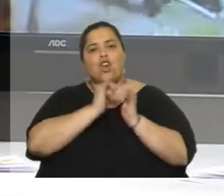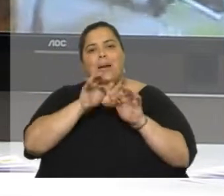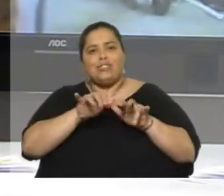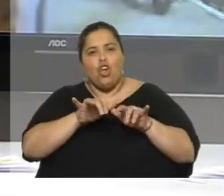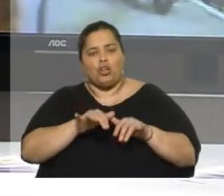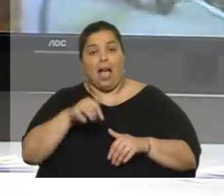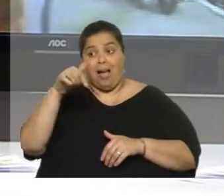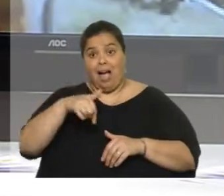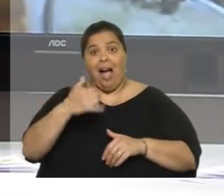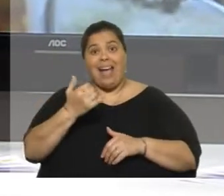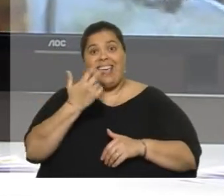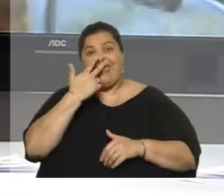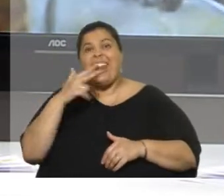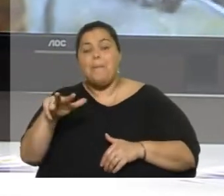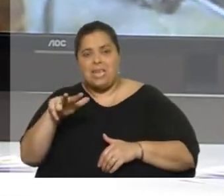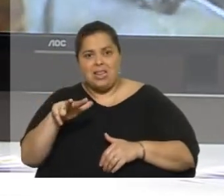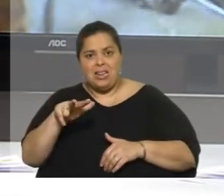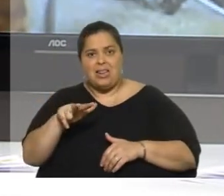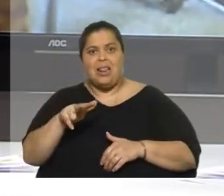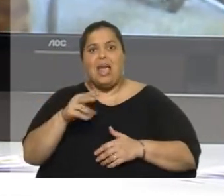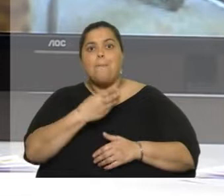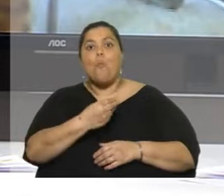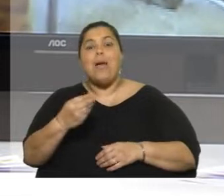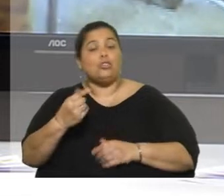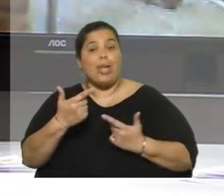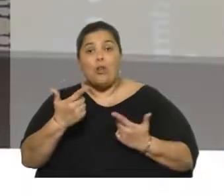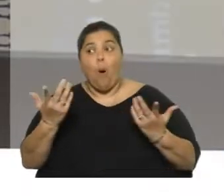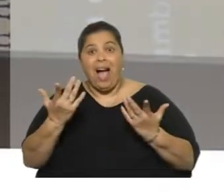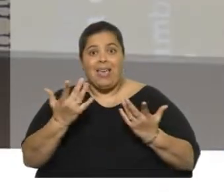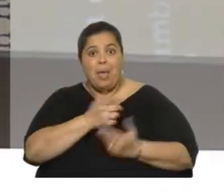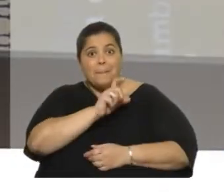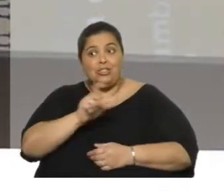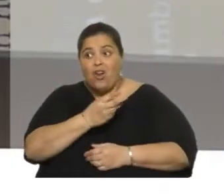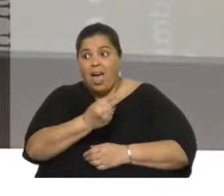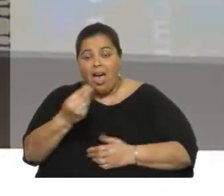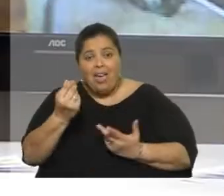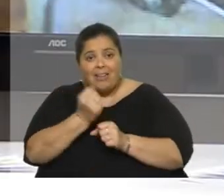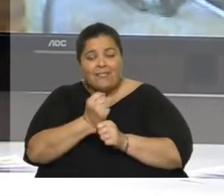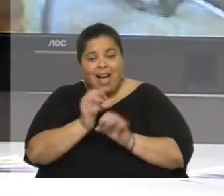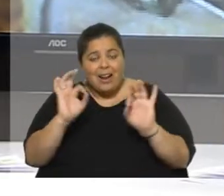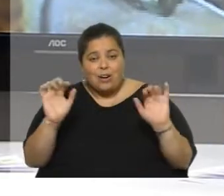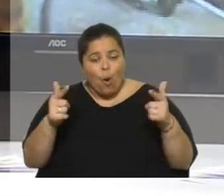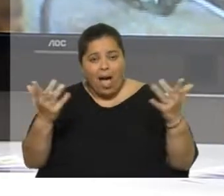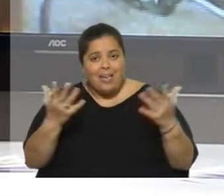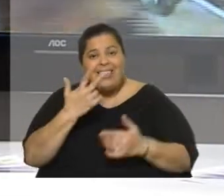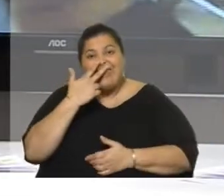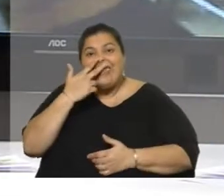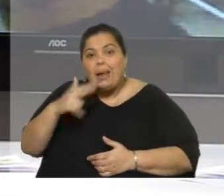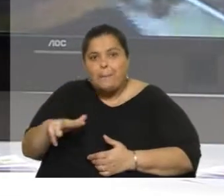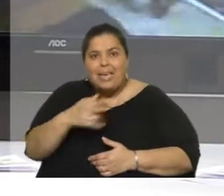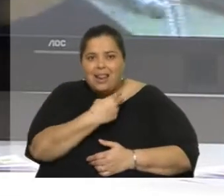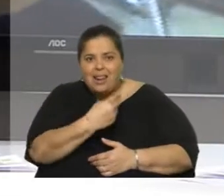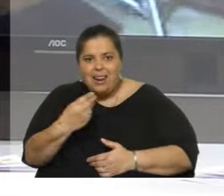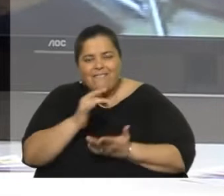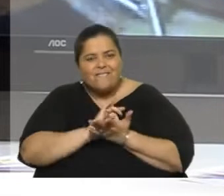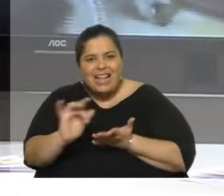llenado, sí, por ausencia de capacitación en estos rubros. Es verdad. 3.000. 3.000 puestos de trabajo que están